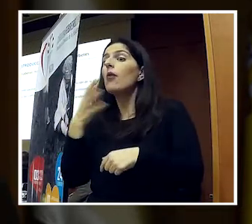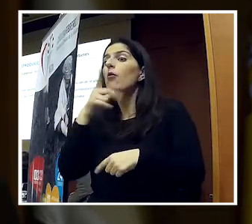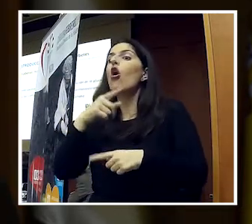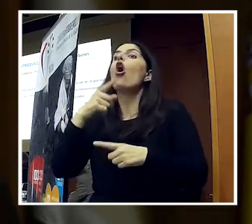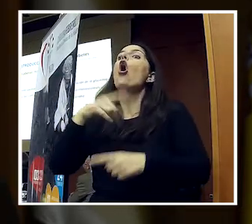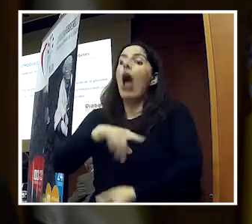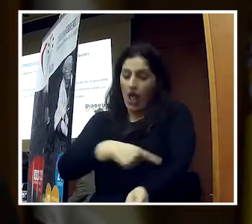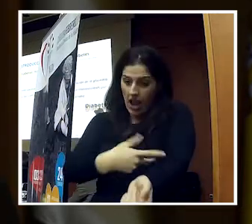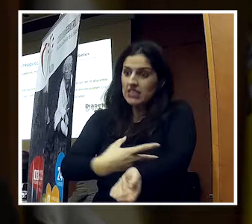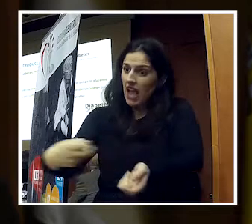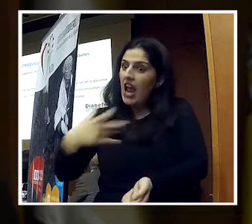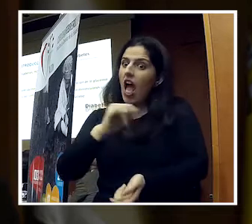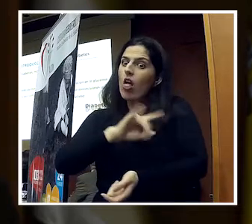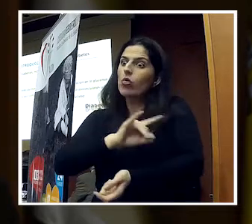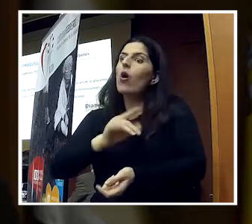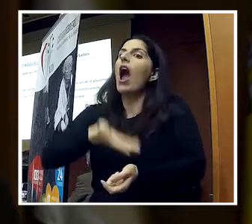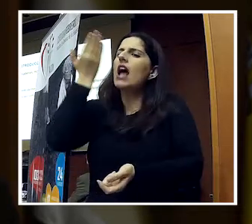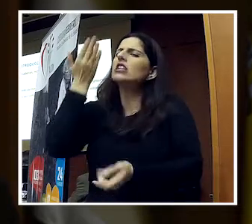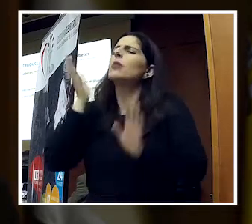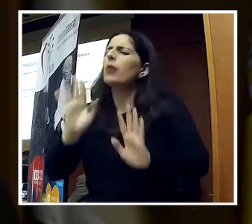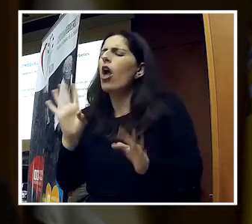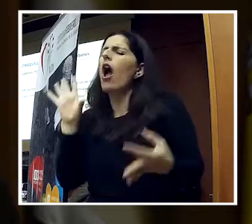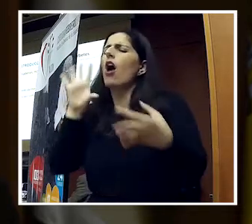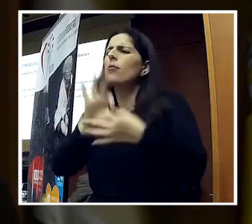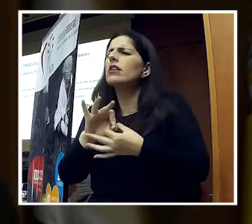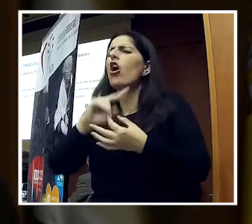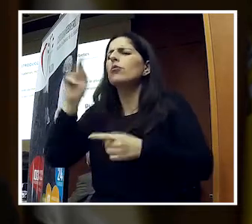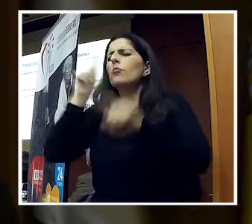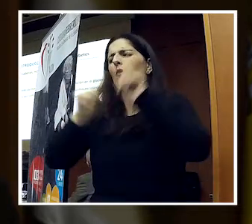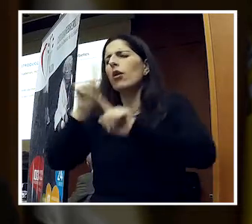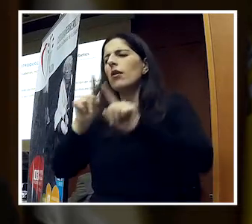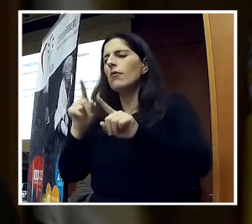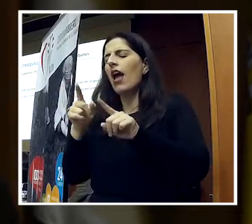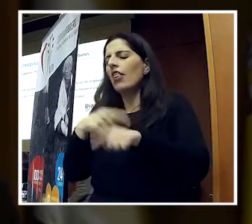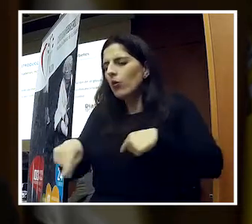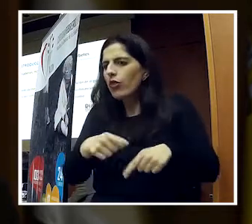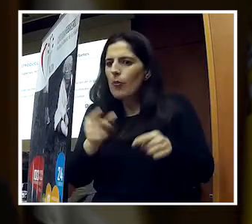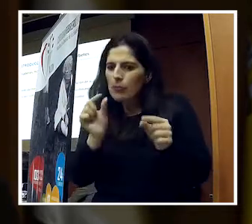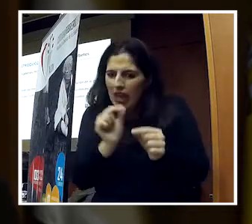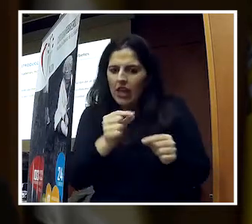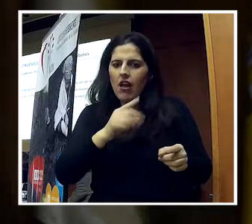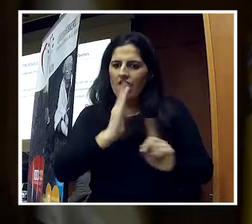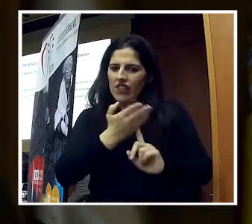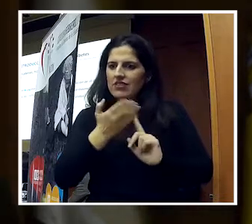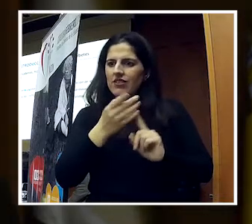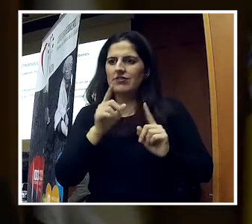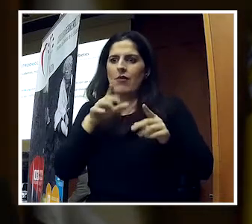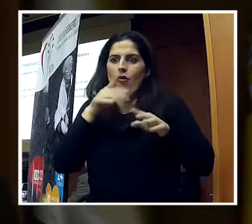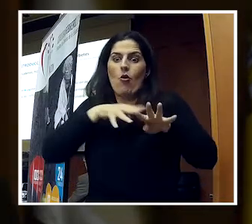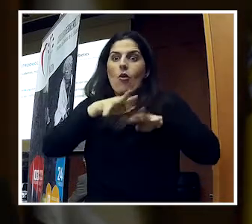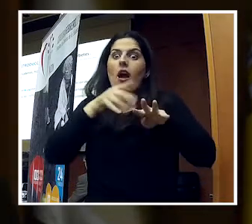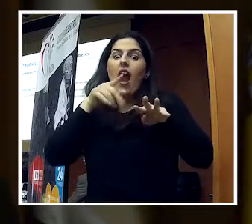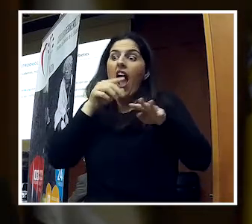de la glucosa, hiperglucemia, pero que se acompaña en ocasiones de complicaciones microvasculares y cardiovasculares, por eso la importancia en